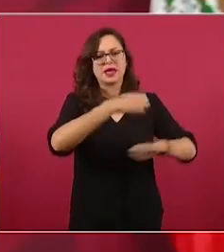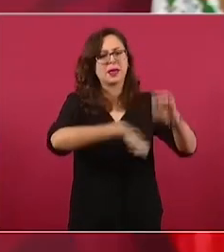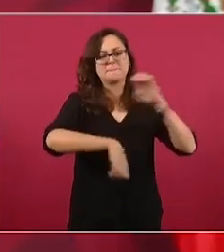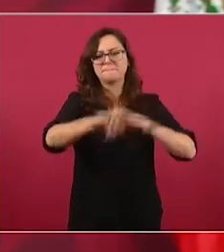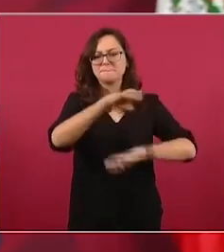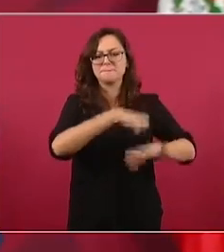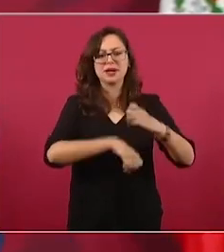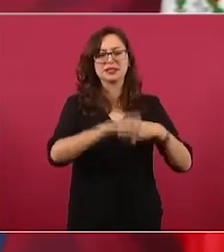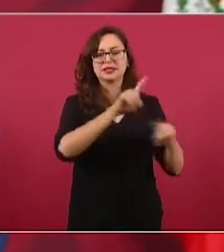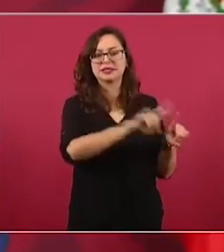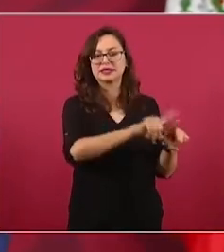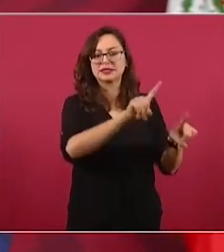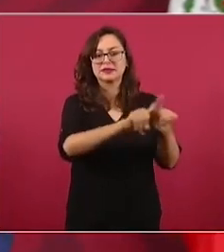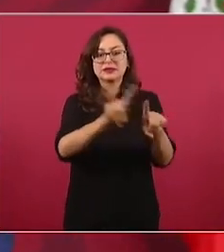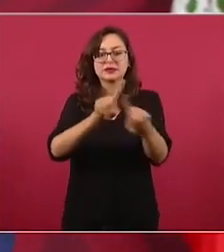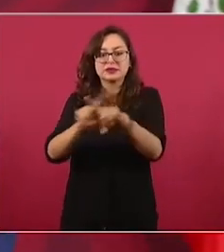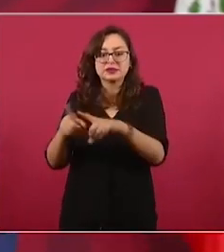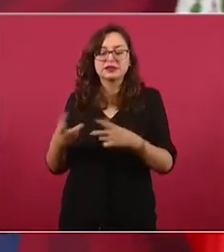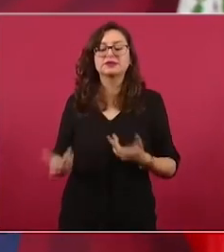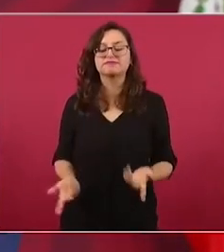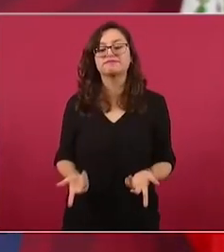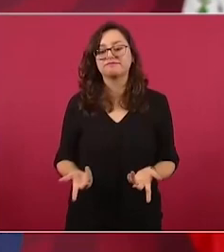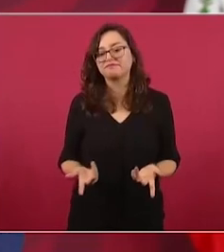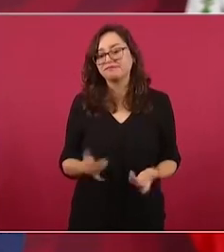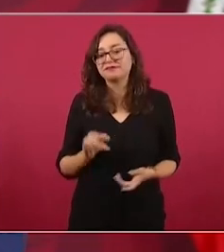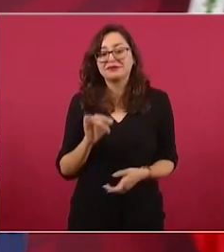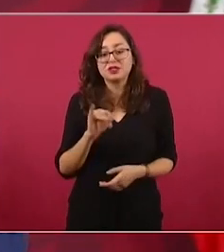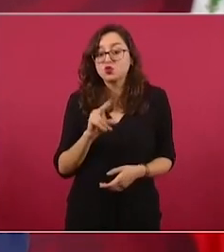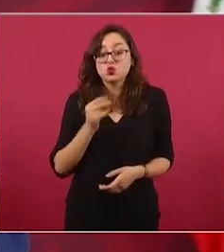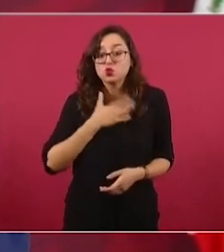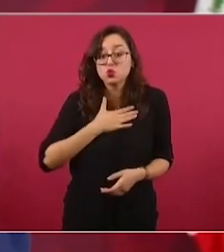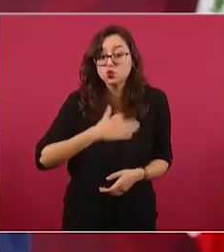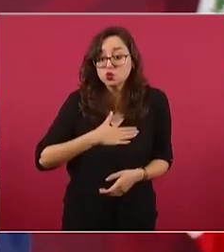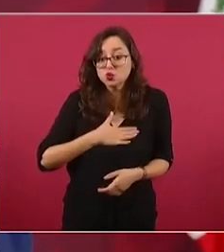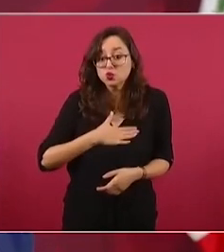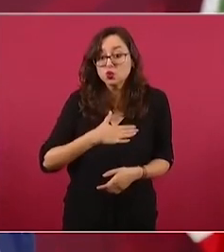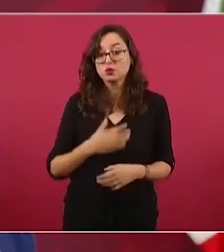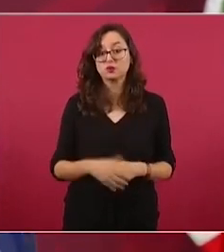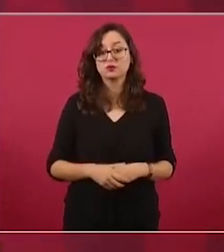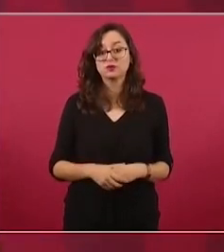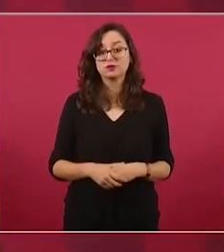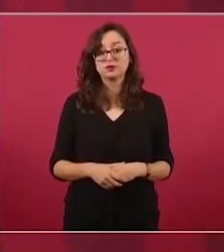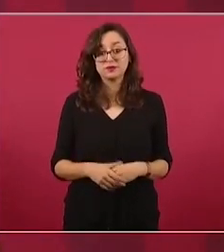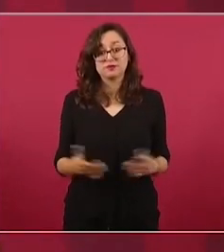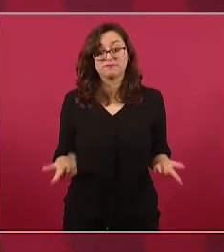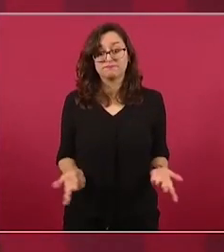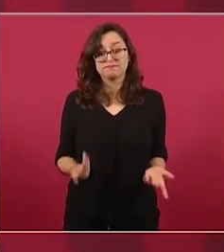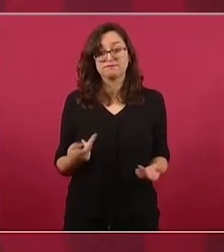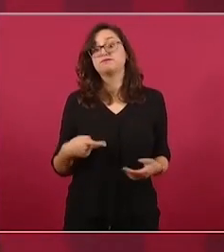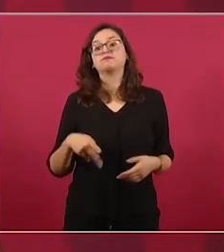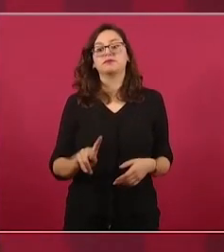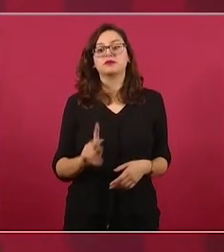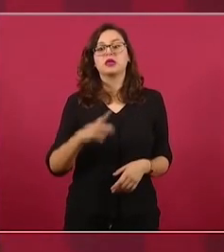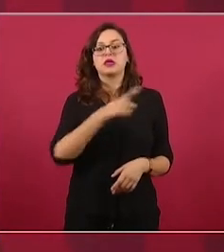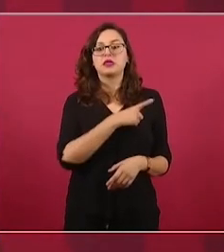Una de las cosas que tenemos que cuidar, por ejemplo, es que ahora que se venda